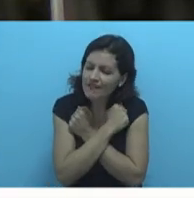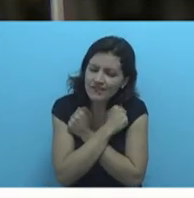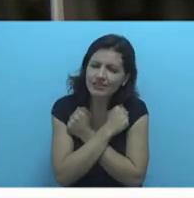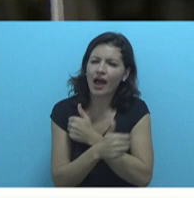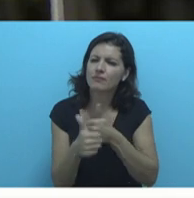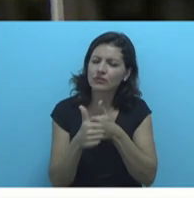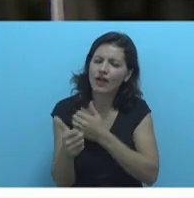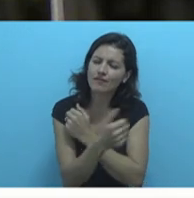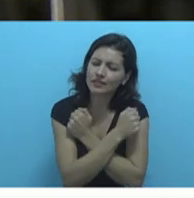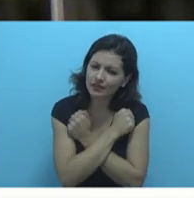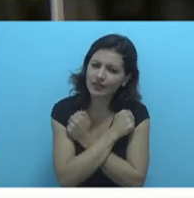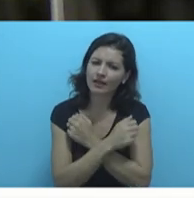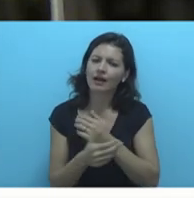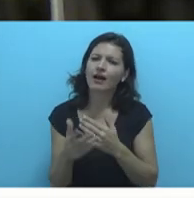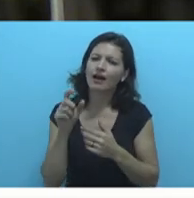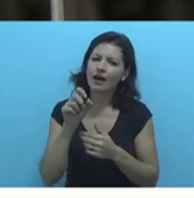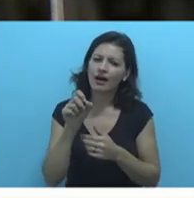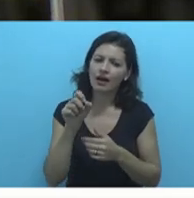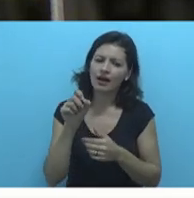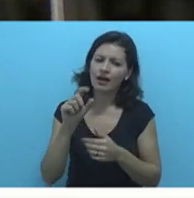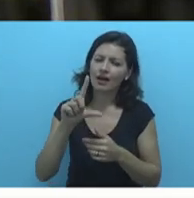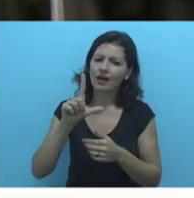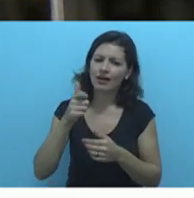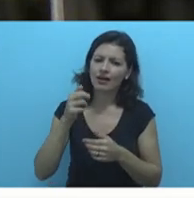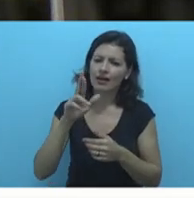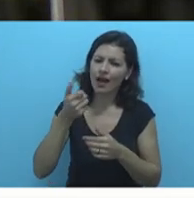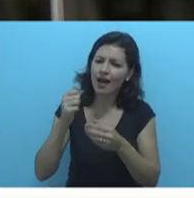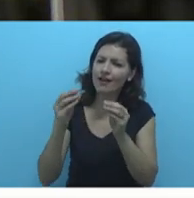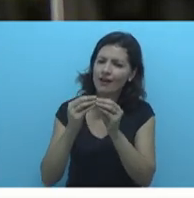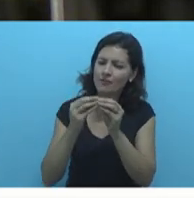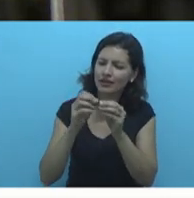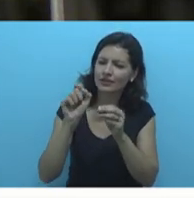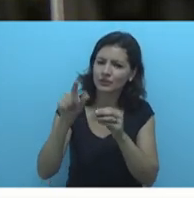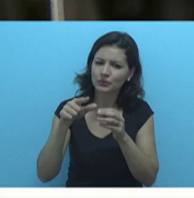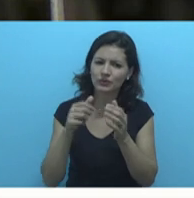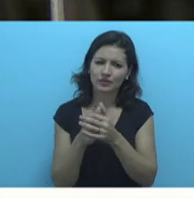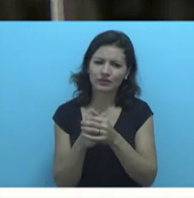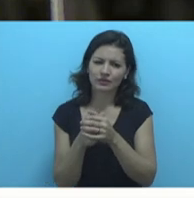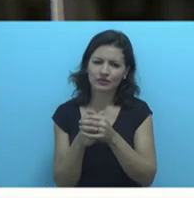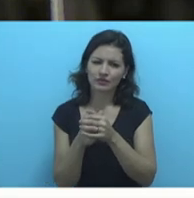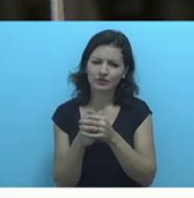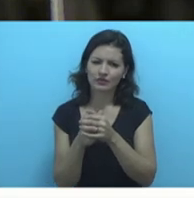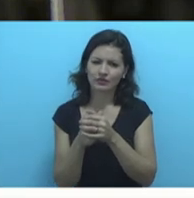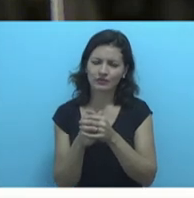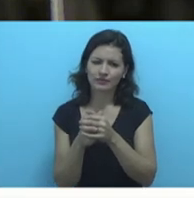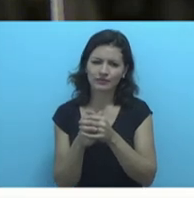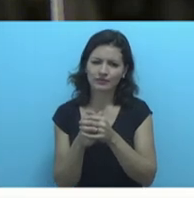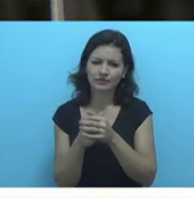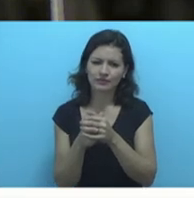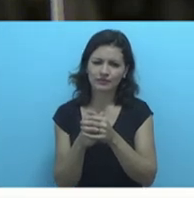perdido con este virus, a su mujer, a su compañera de vida, Clara. Más